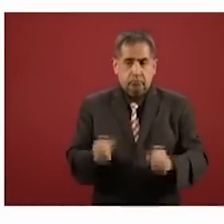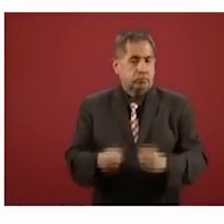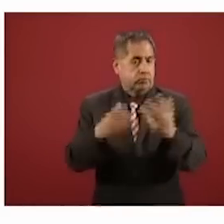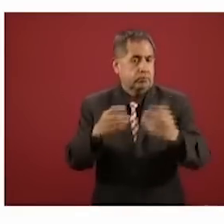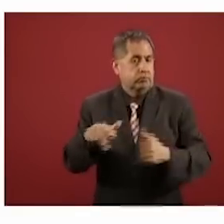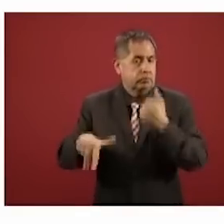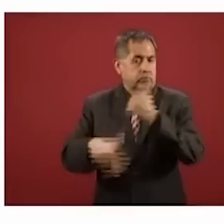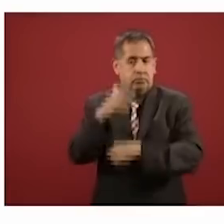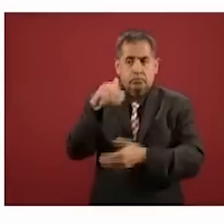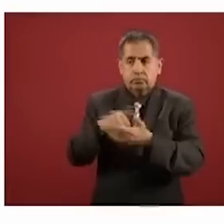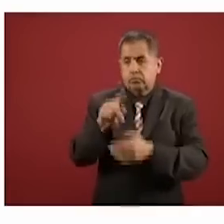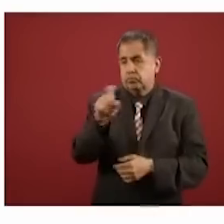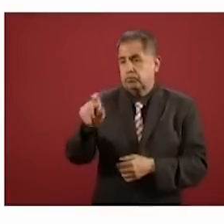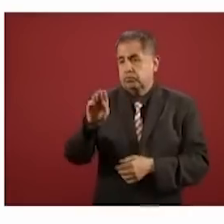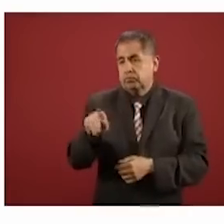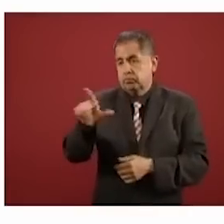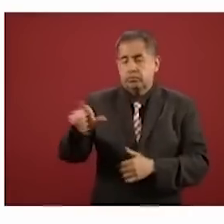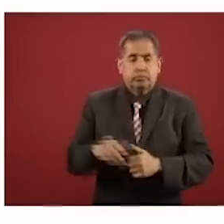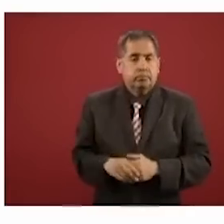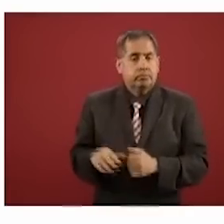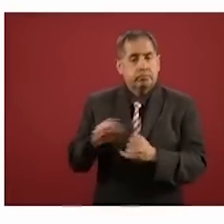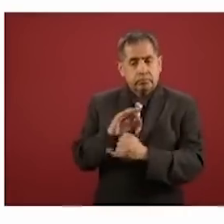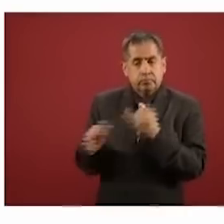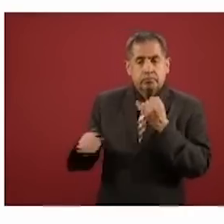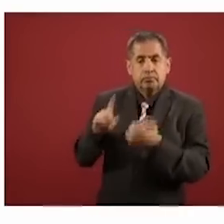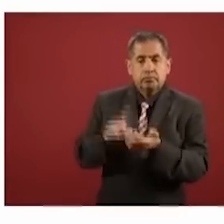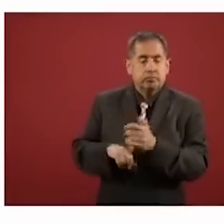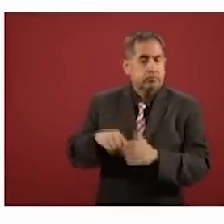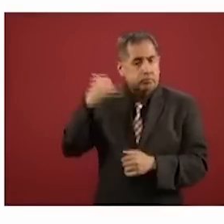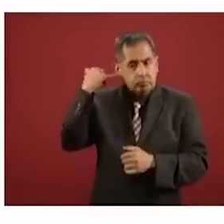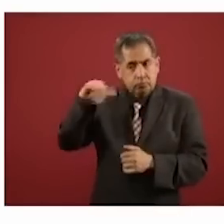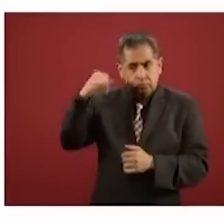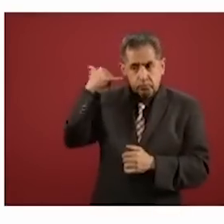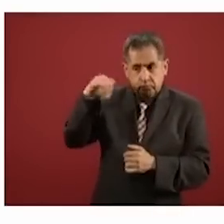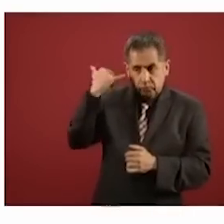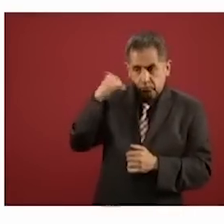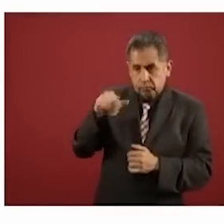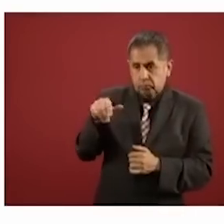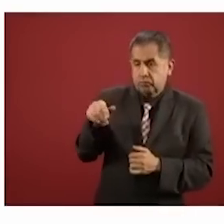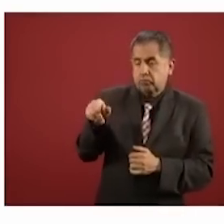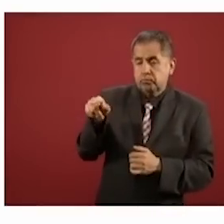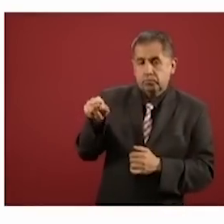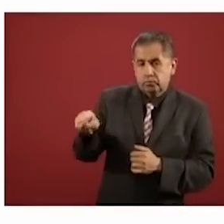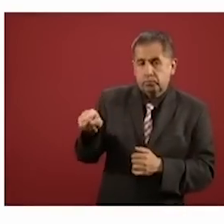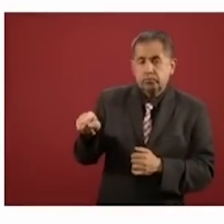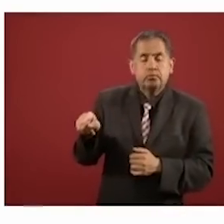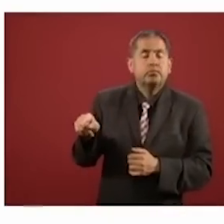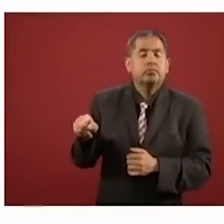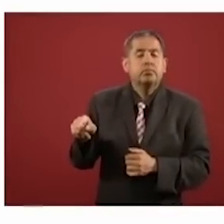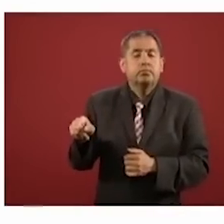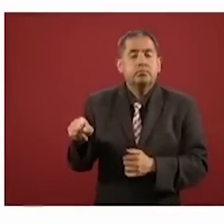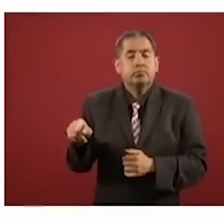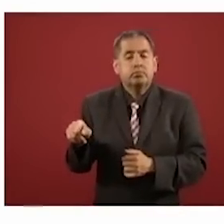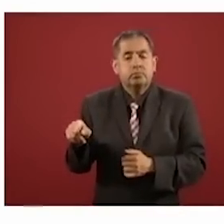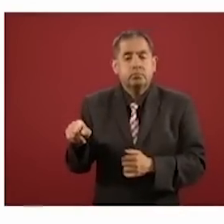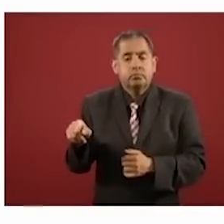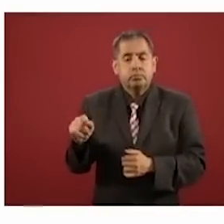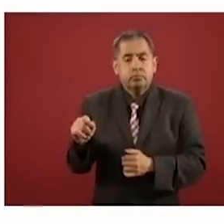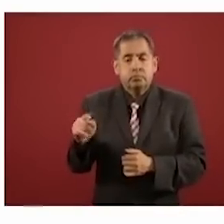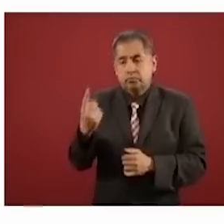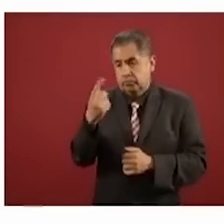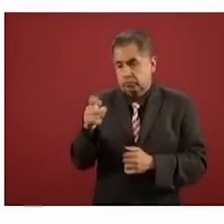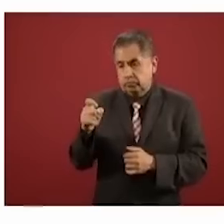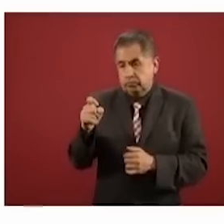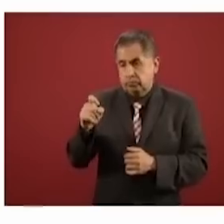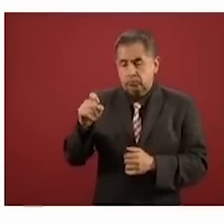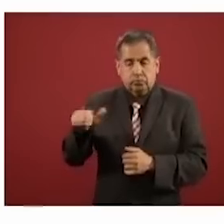de 13.197. Por último, tenemos el caso de Yucatán, que fueron las